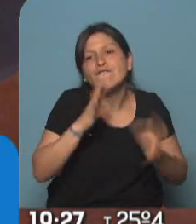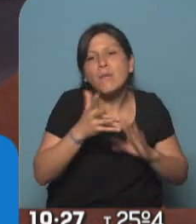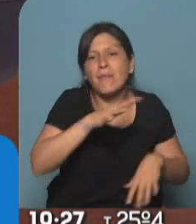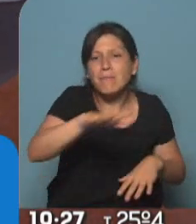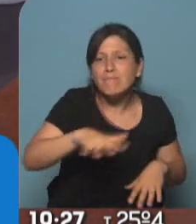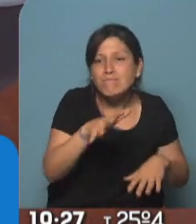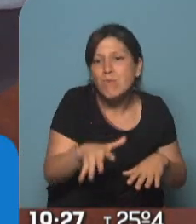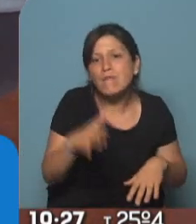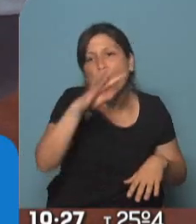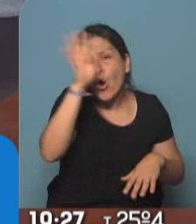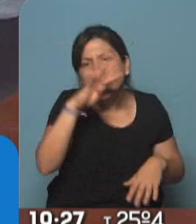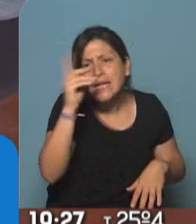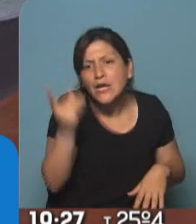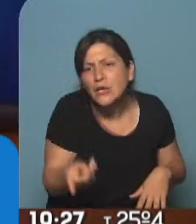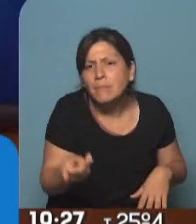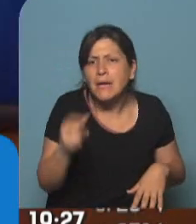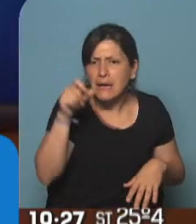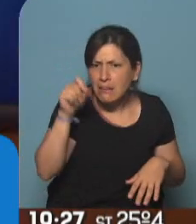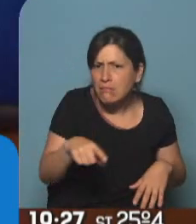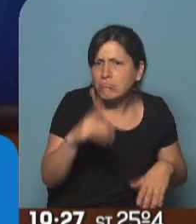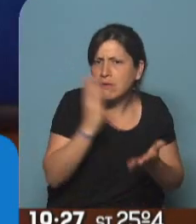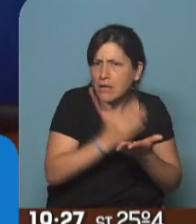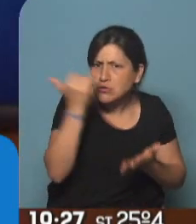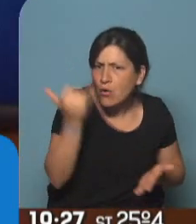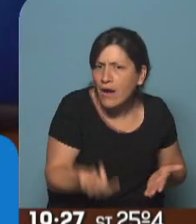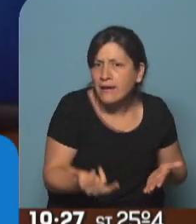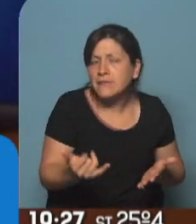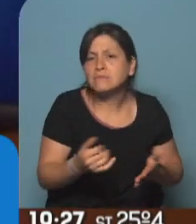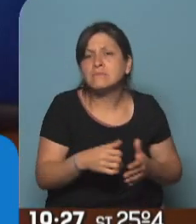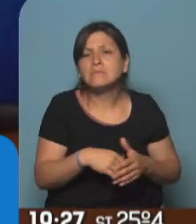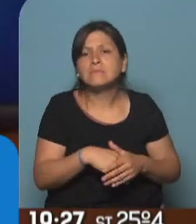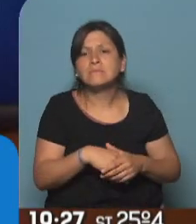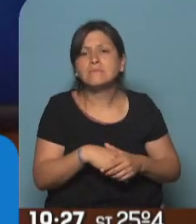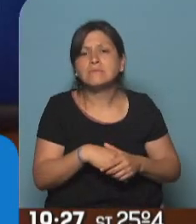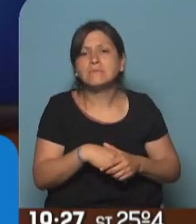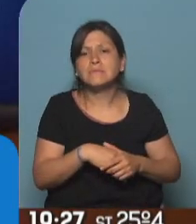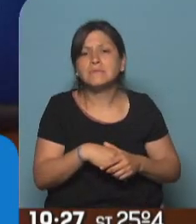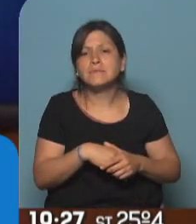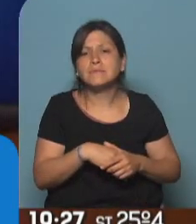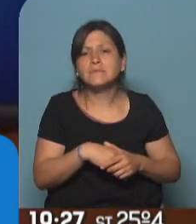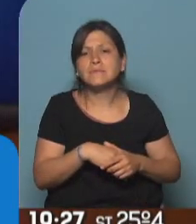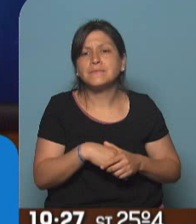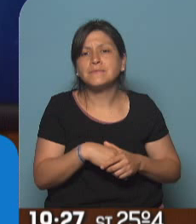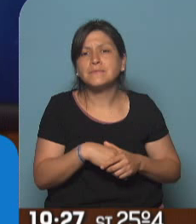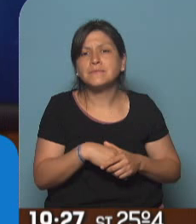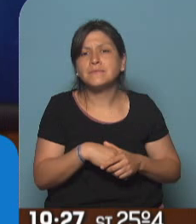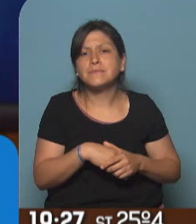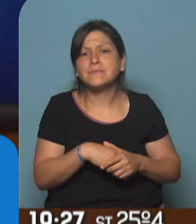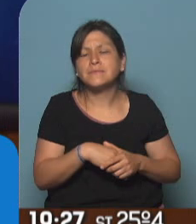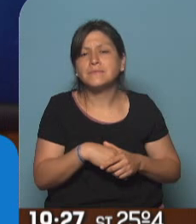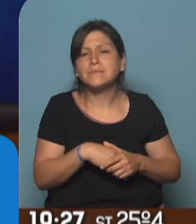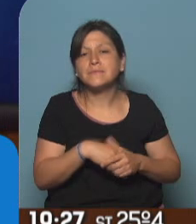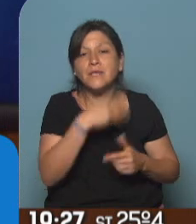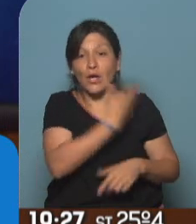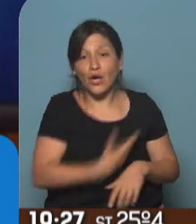como con todos los derechos lo cierto es que el gobierno nacional cree que los extranjeros